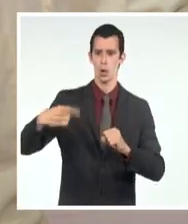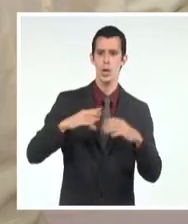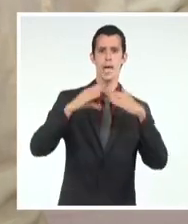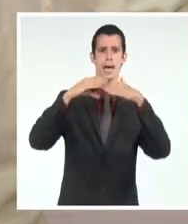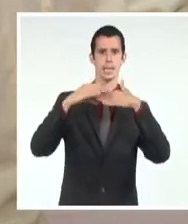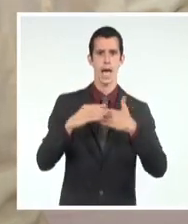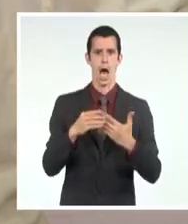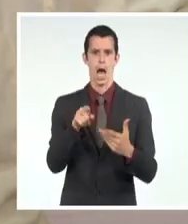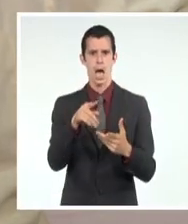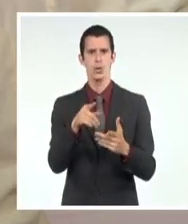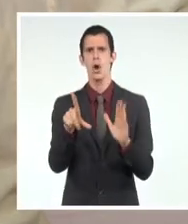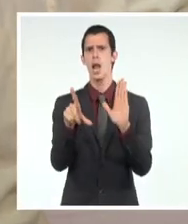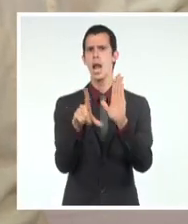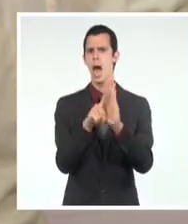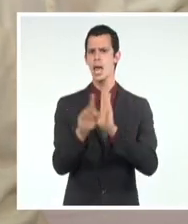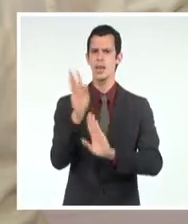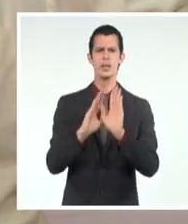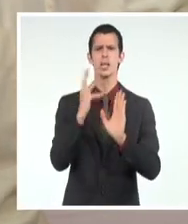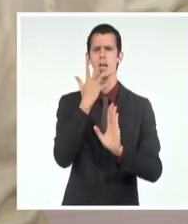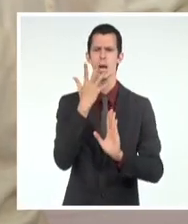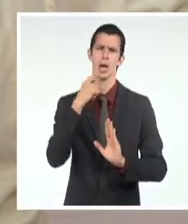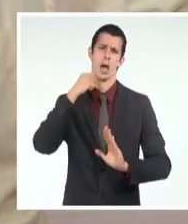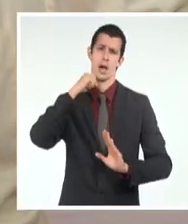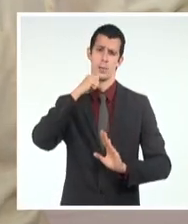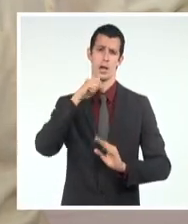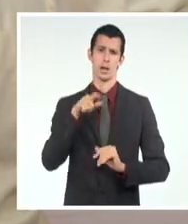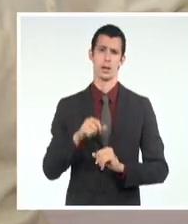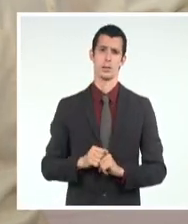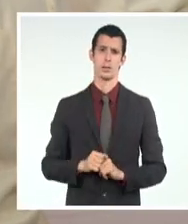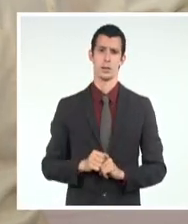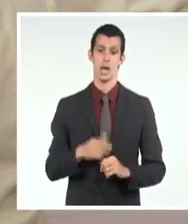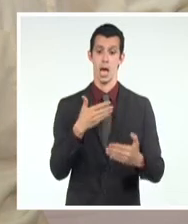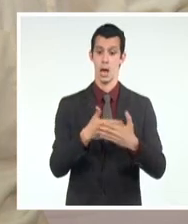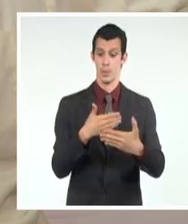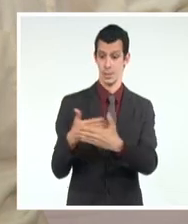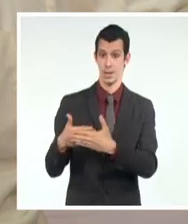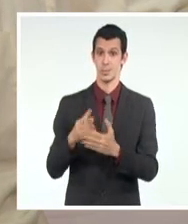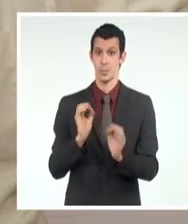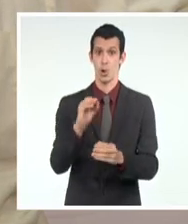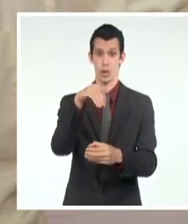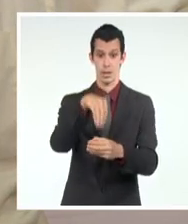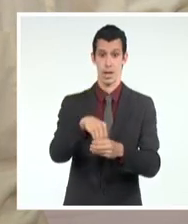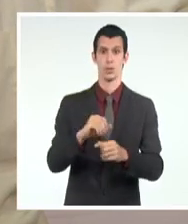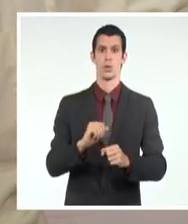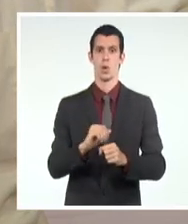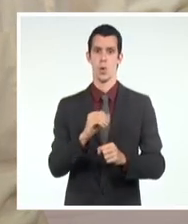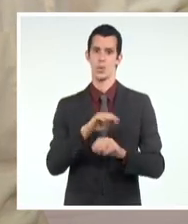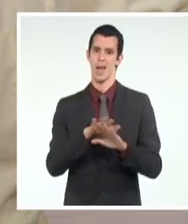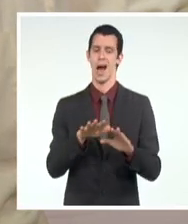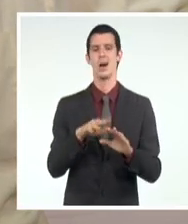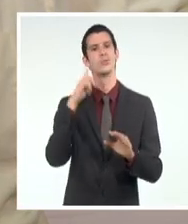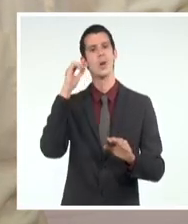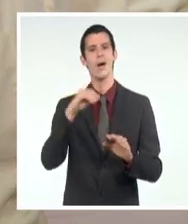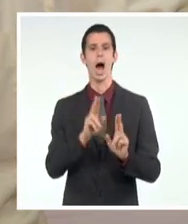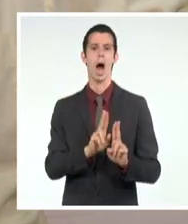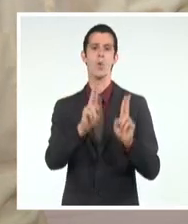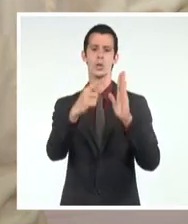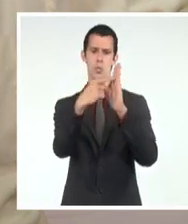leyes estadounidenses, que son empresas que además han violado sus propias políticas y